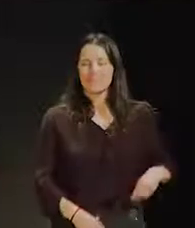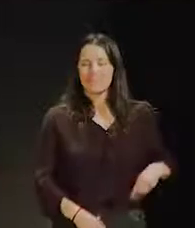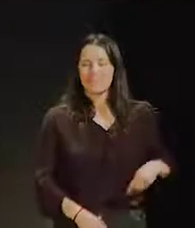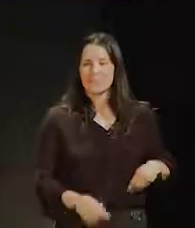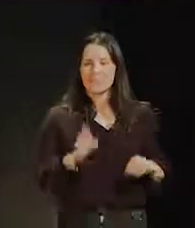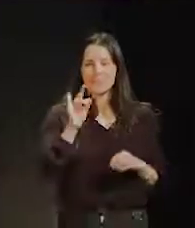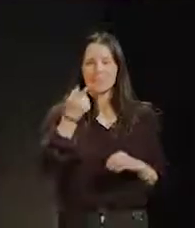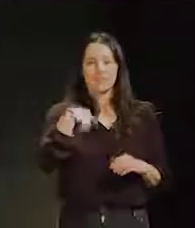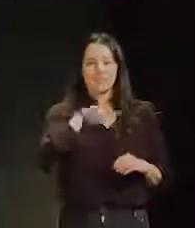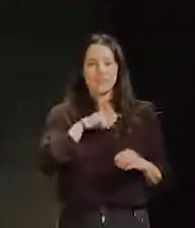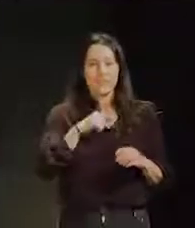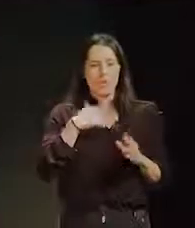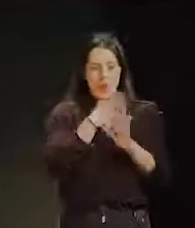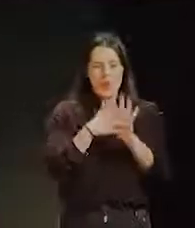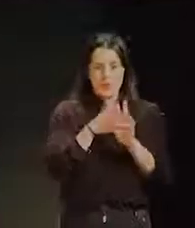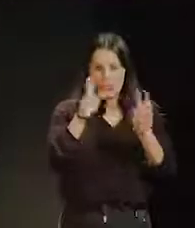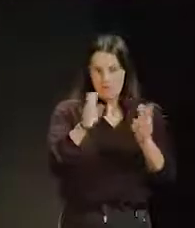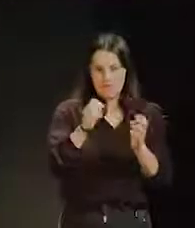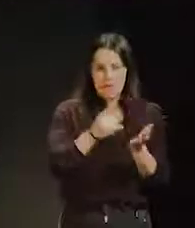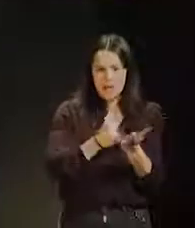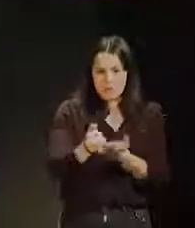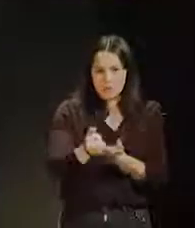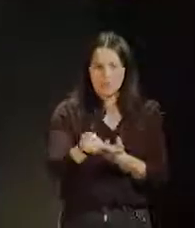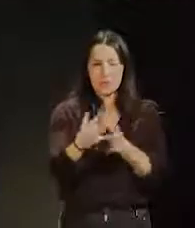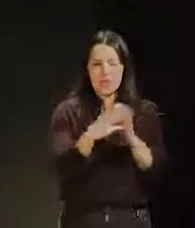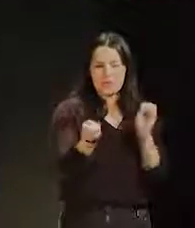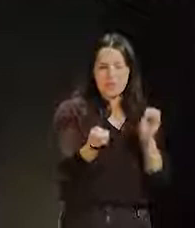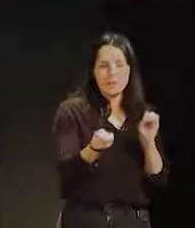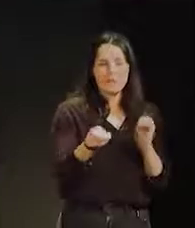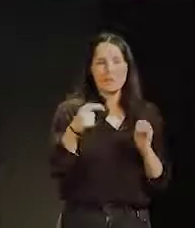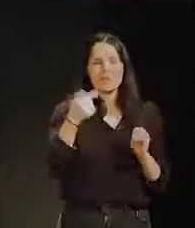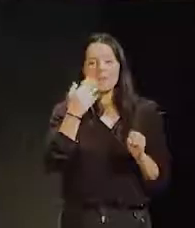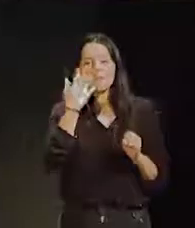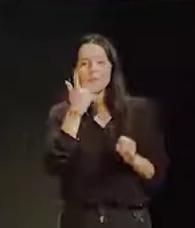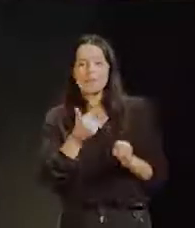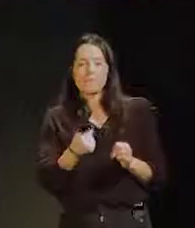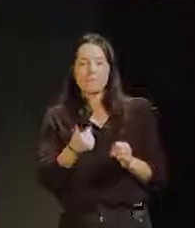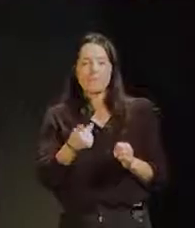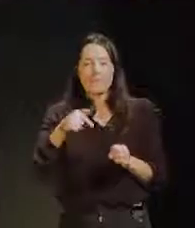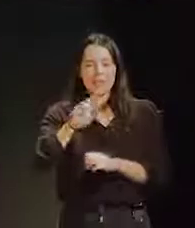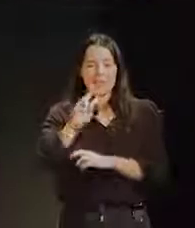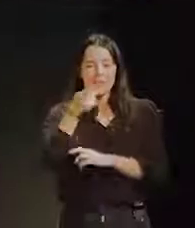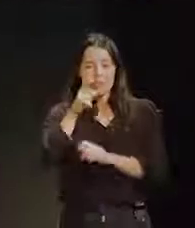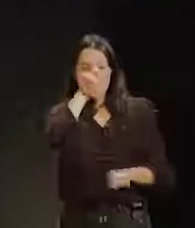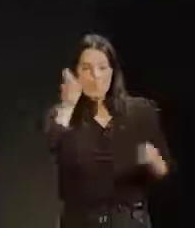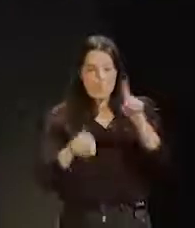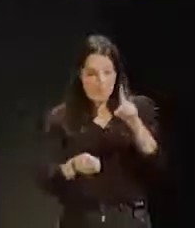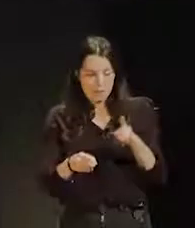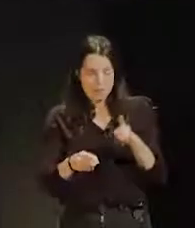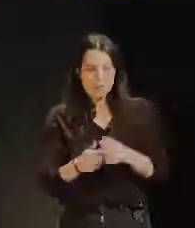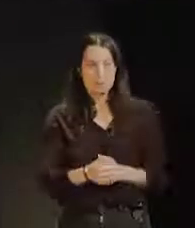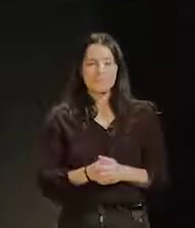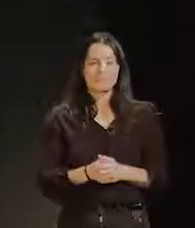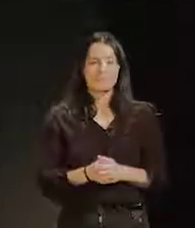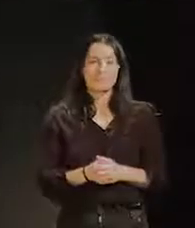Sí, vamos a hablar de estas rutas también. Complicidades, rutas. Me gustaría enfocar esta segunda pregunta